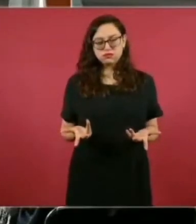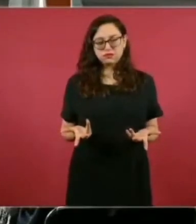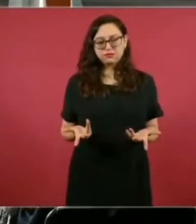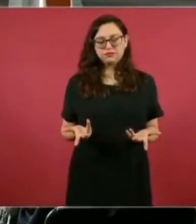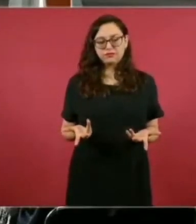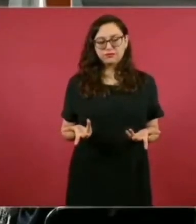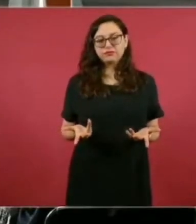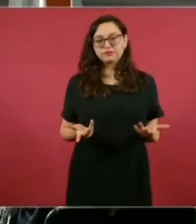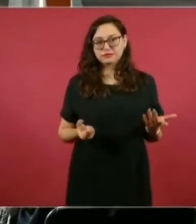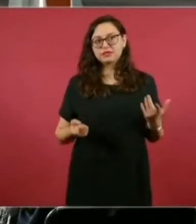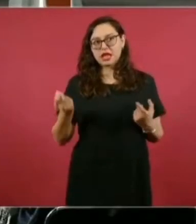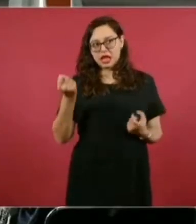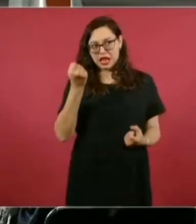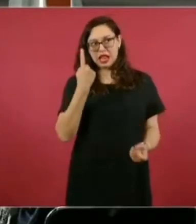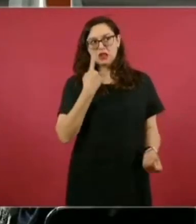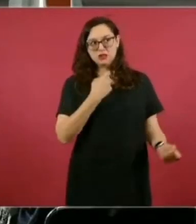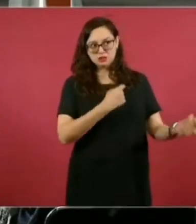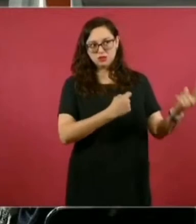queda, ¿no?,